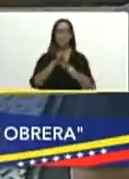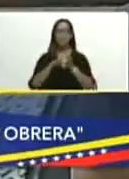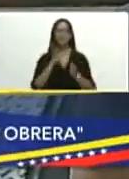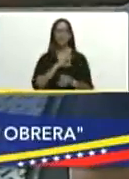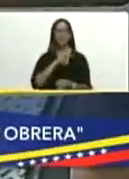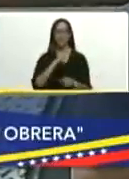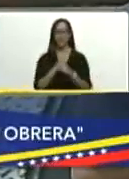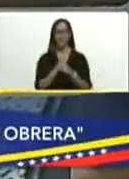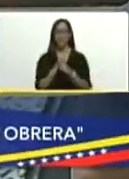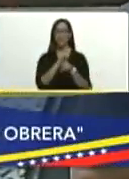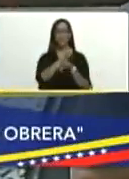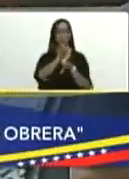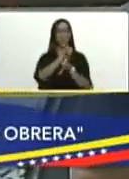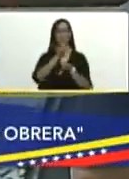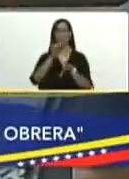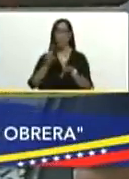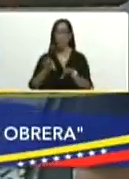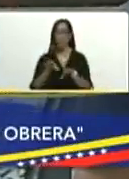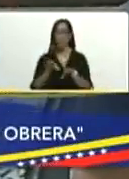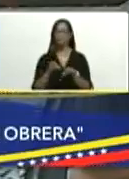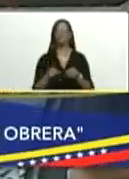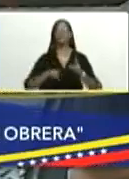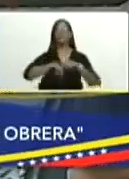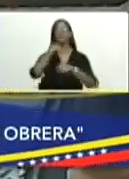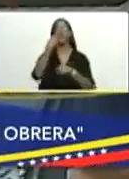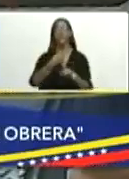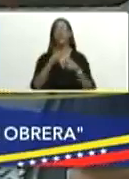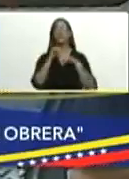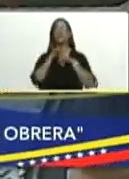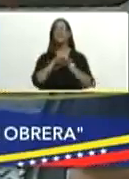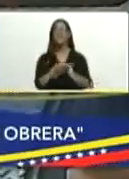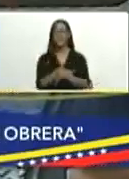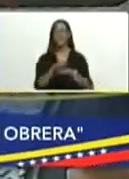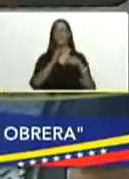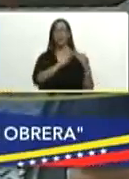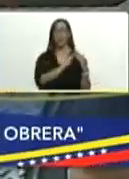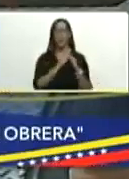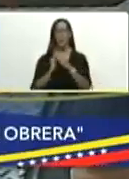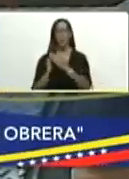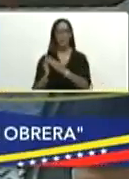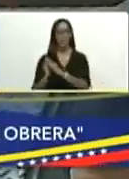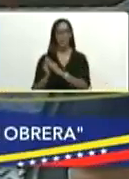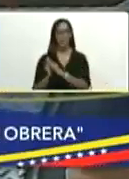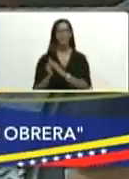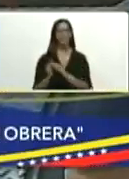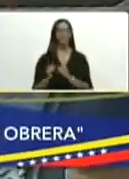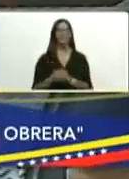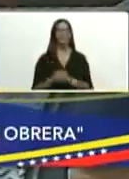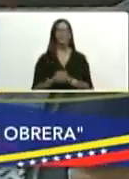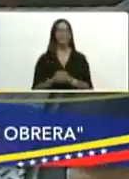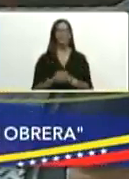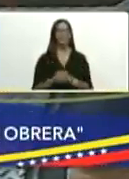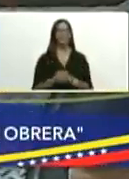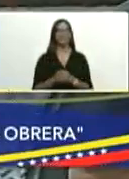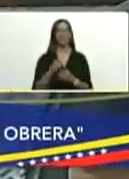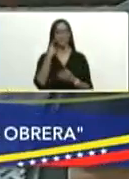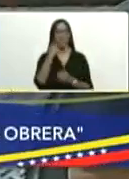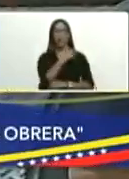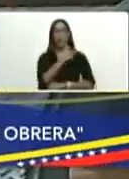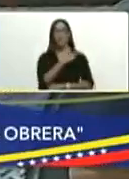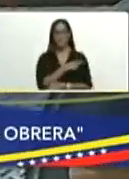y lo distribuye piense Y luego Integra las comunidades vieron al ejemplo de del